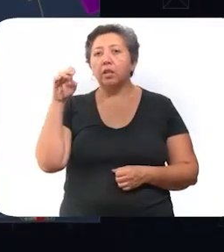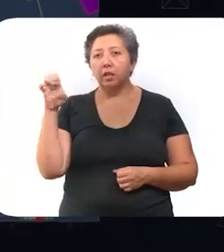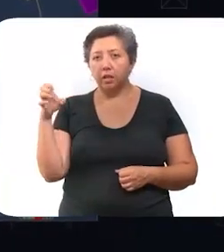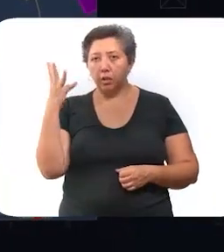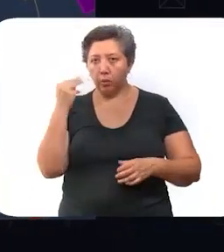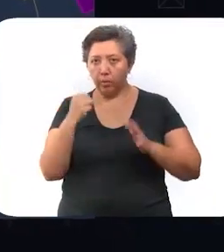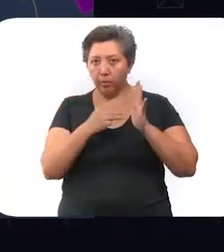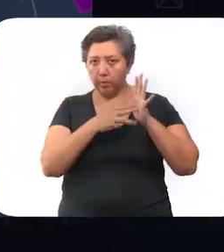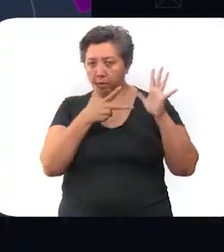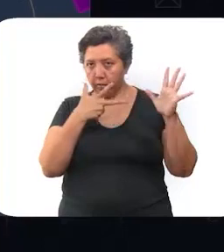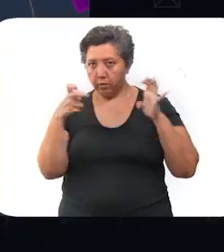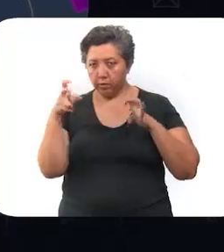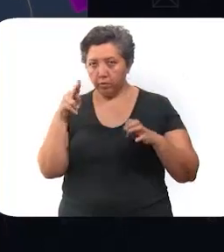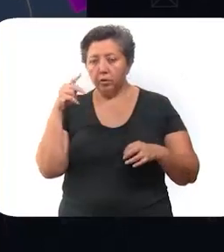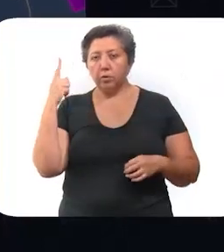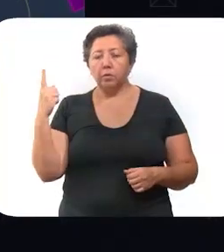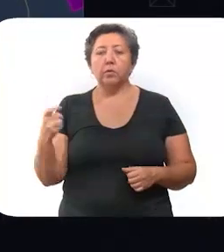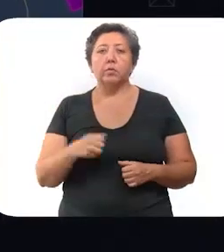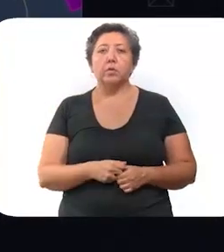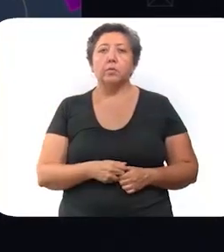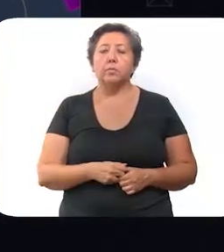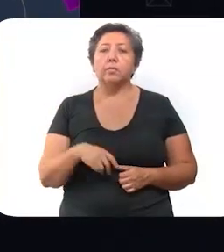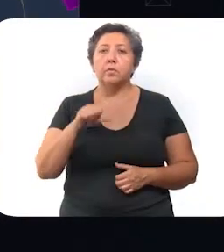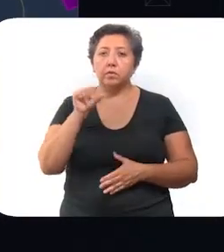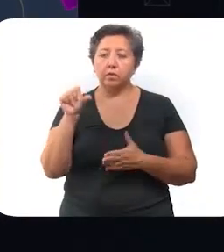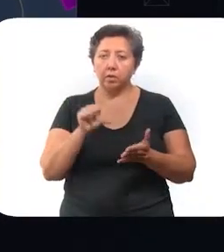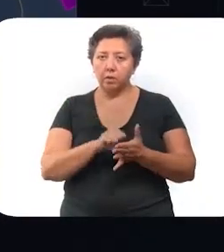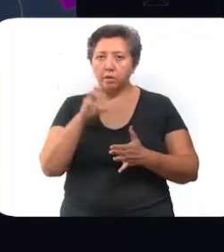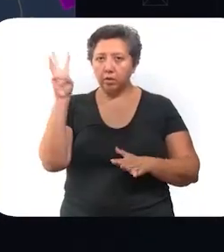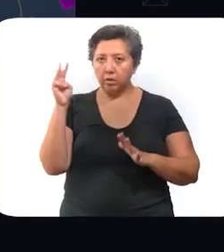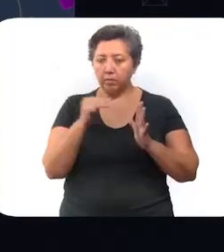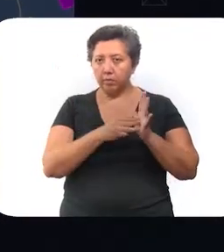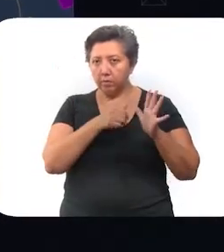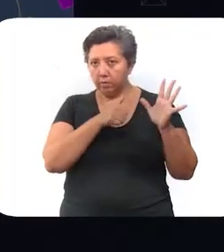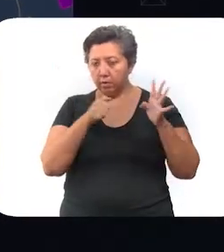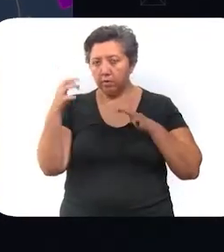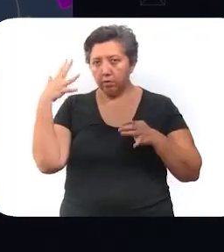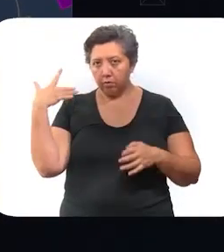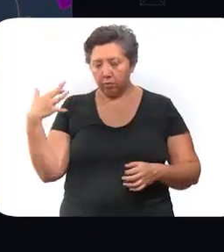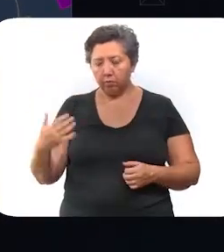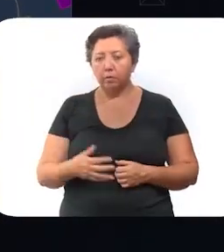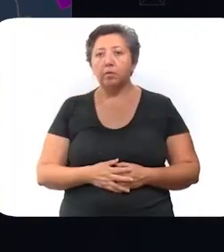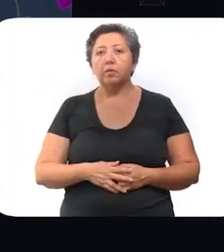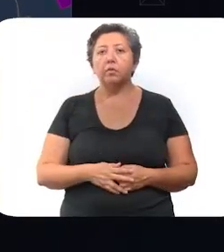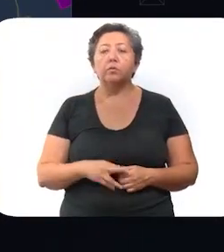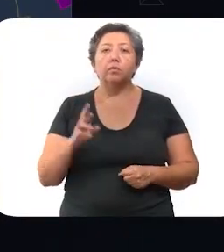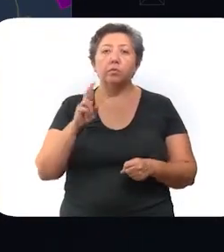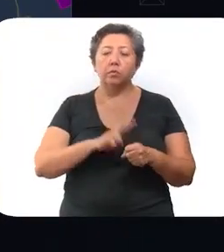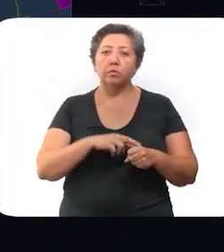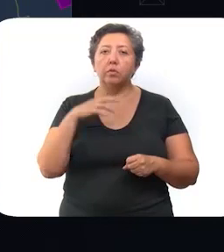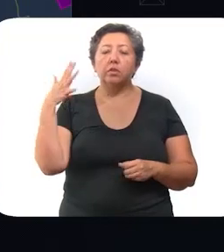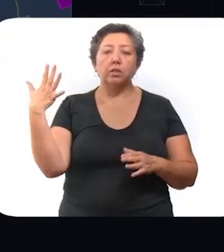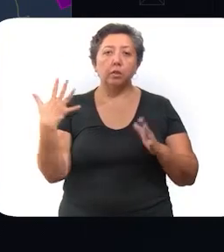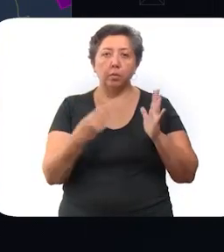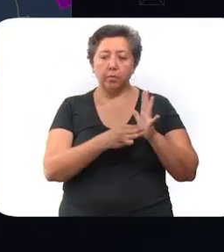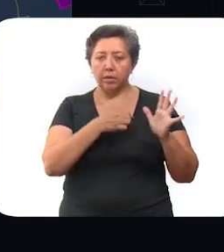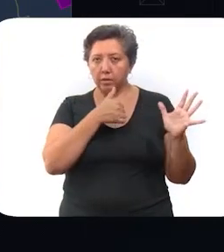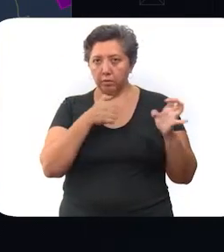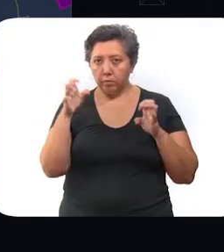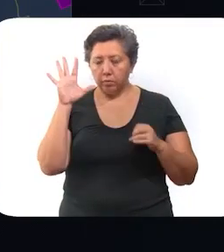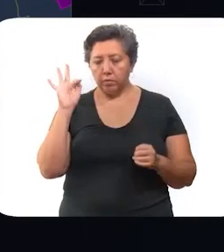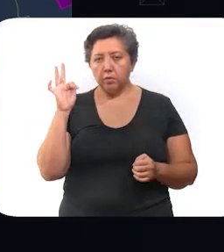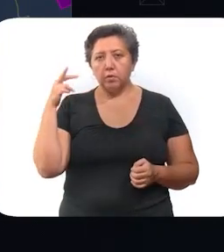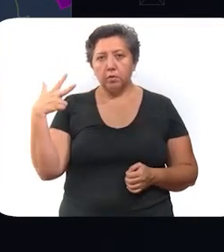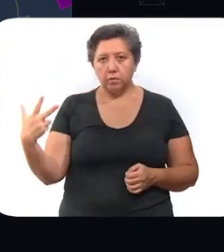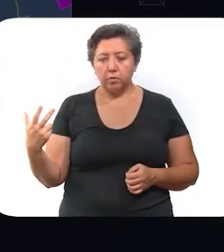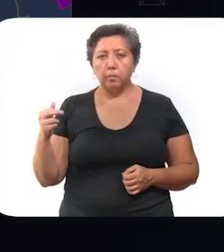oriente, 9.881. En la zona centro, 3.650. En la zona sur,